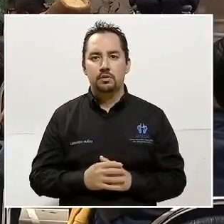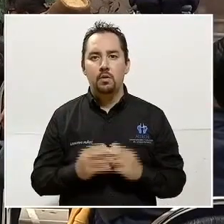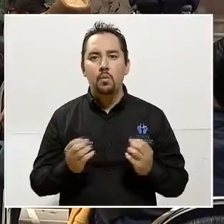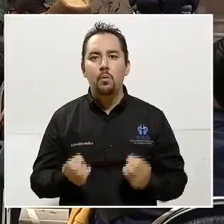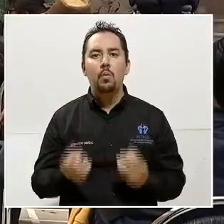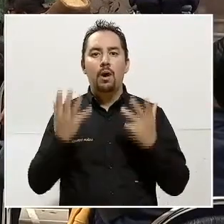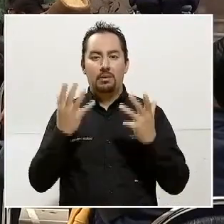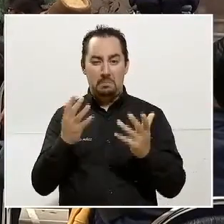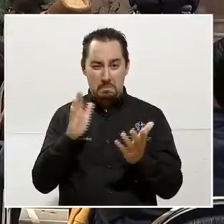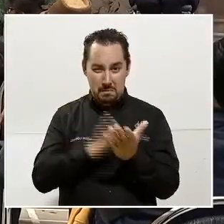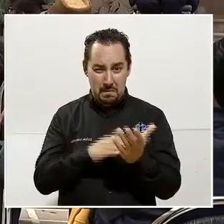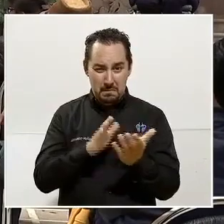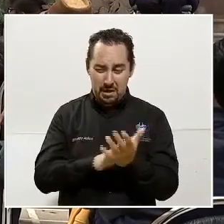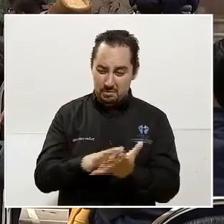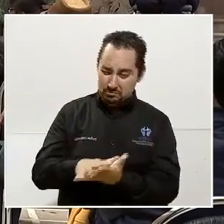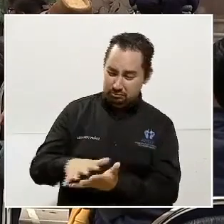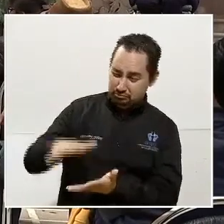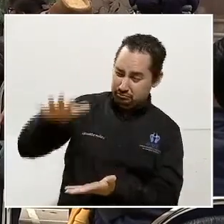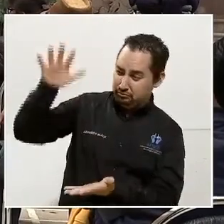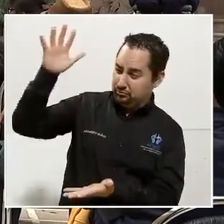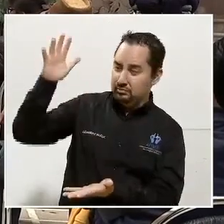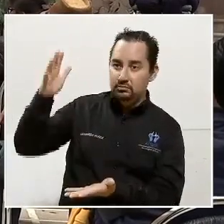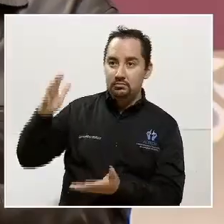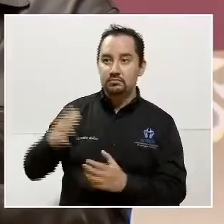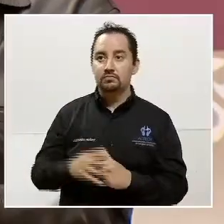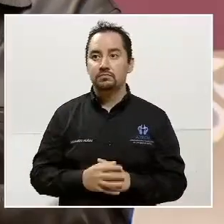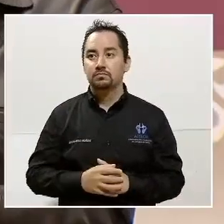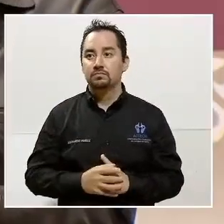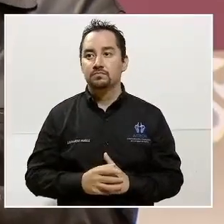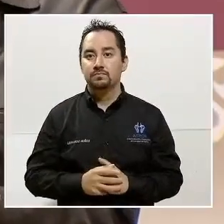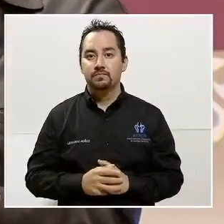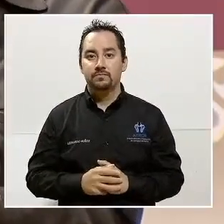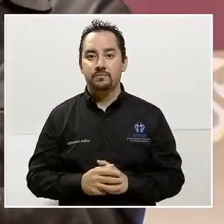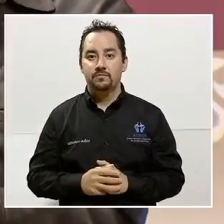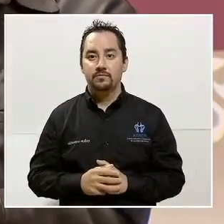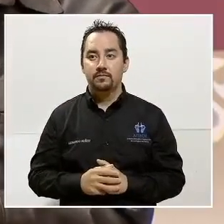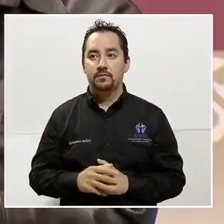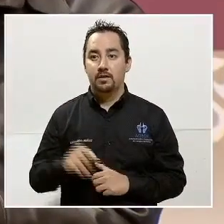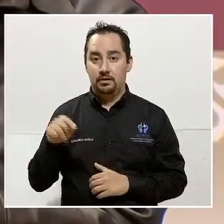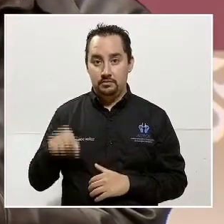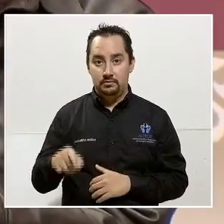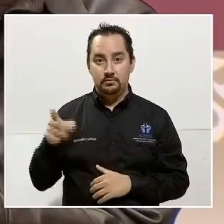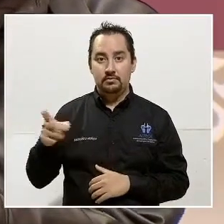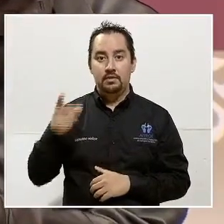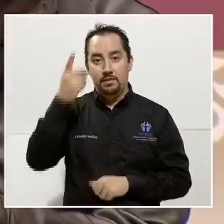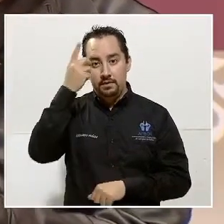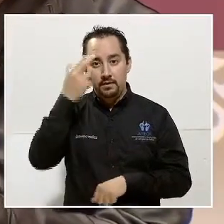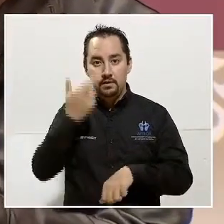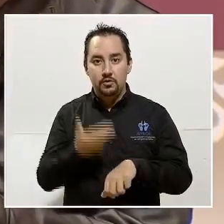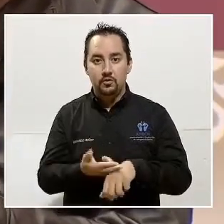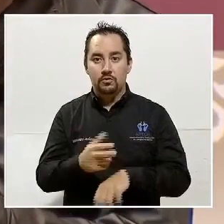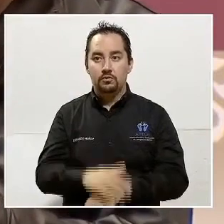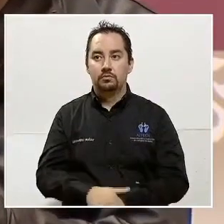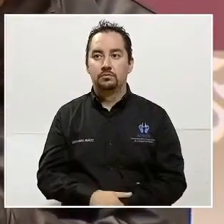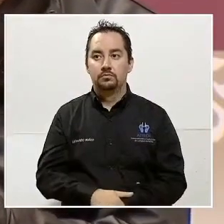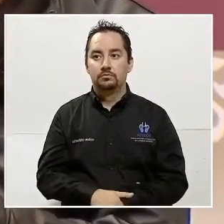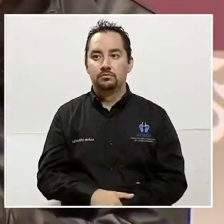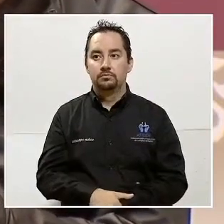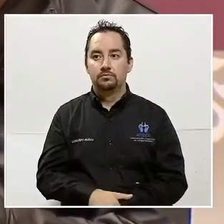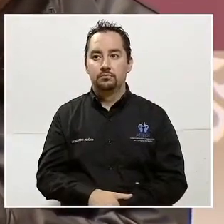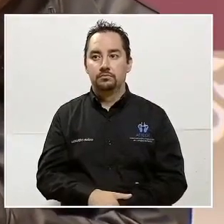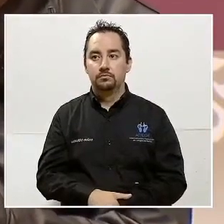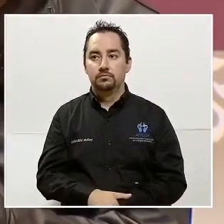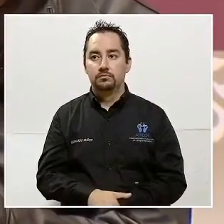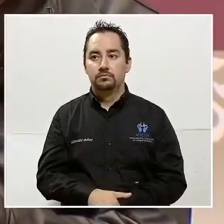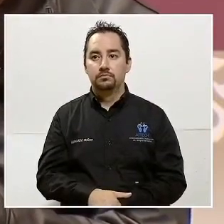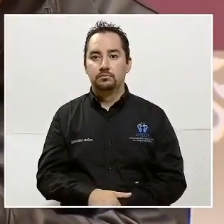cuántos papeles. Aquí está el director del Archivo